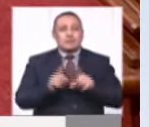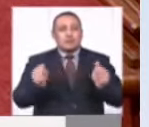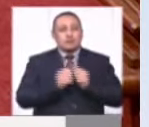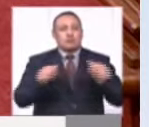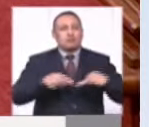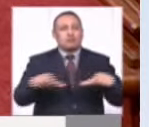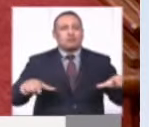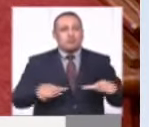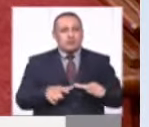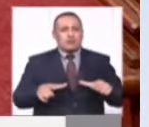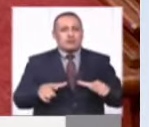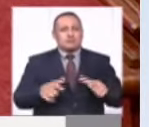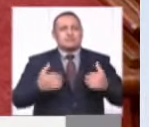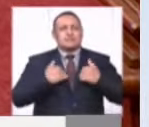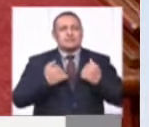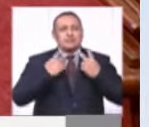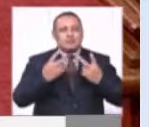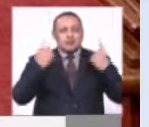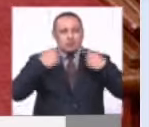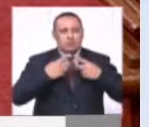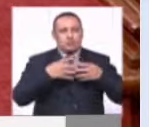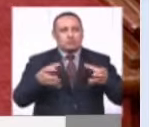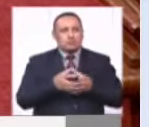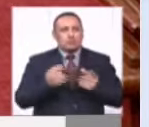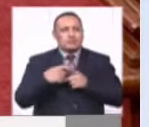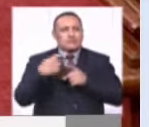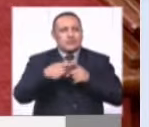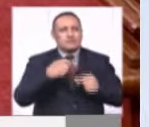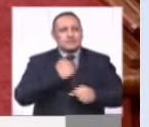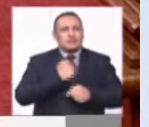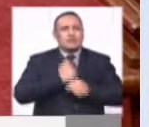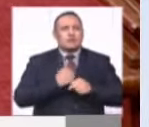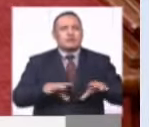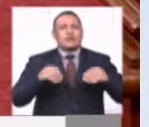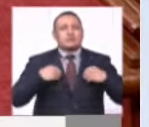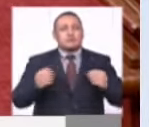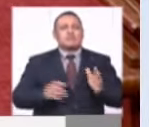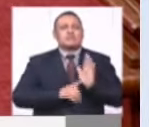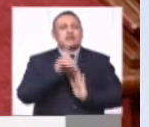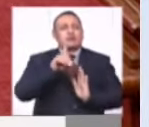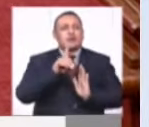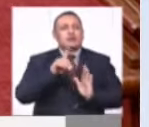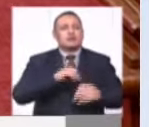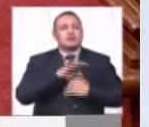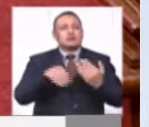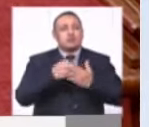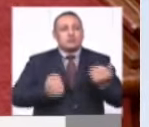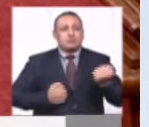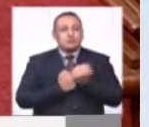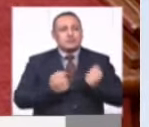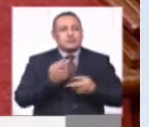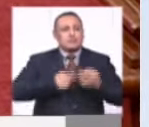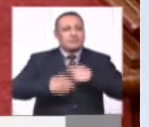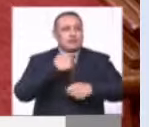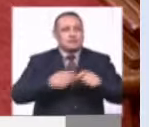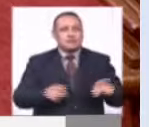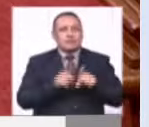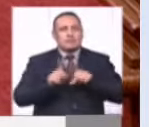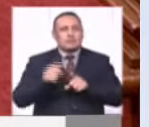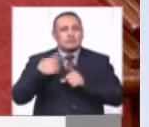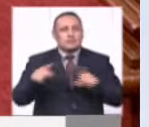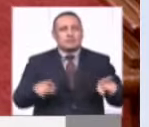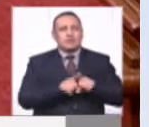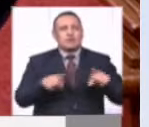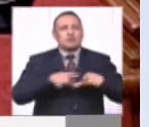que tiene un conjunto de obras que permiten desarrollar e impulsar las exportaciones e importaciones.